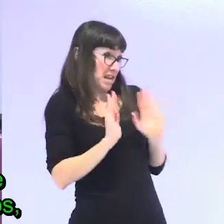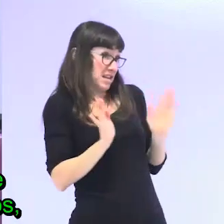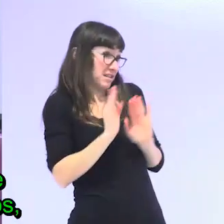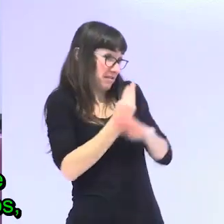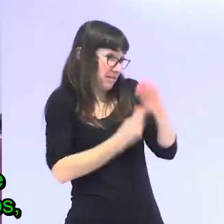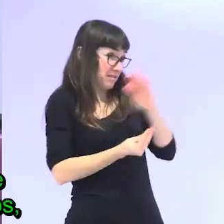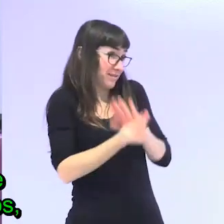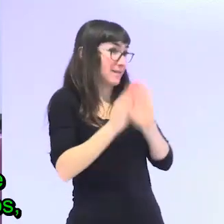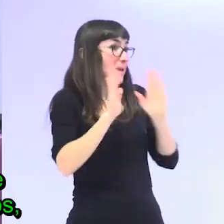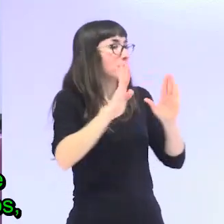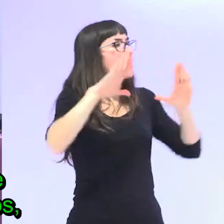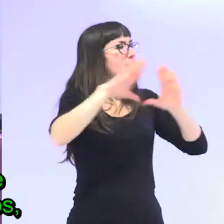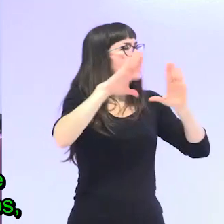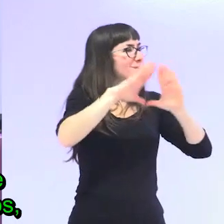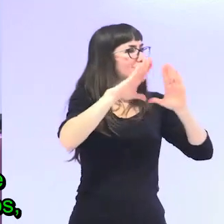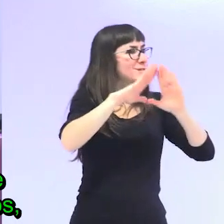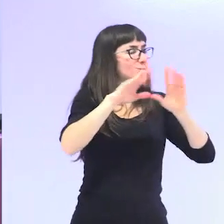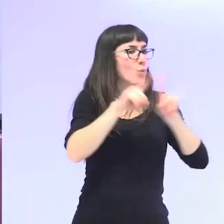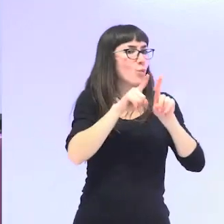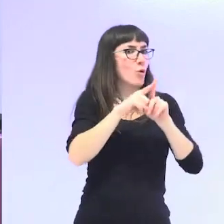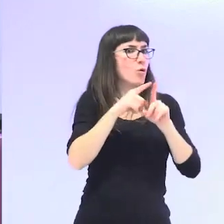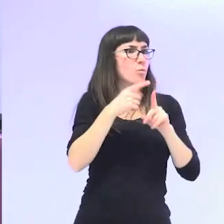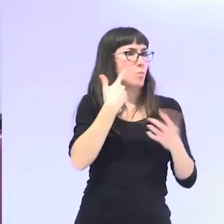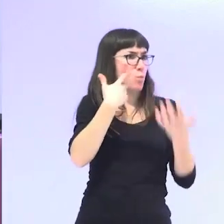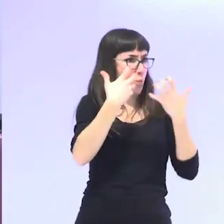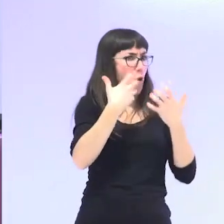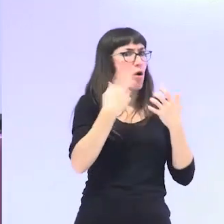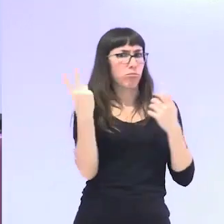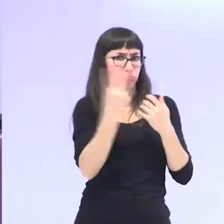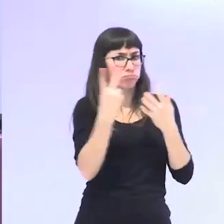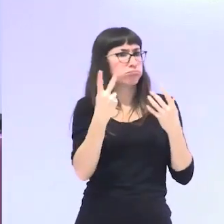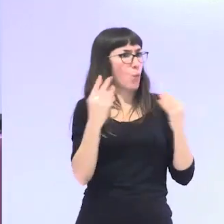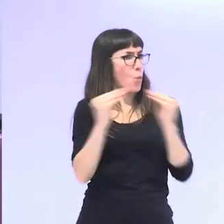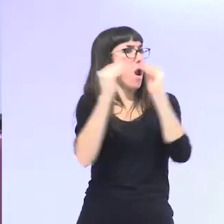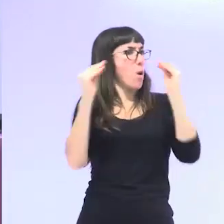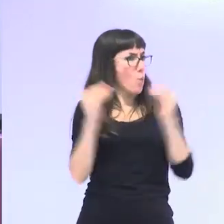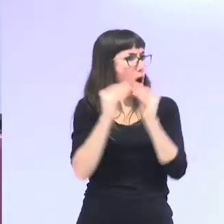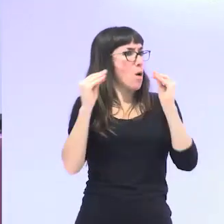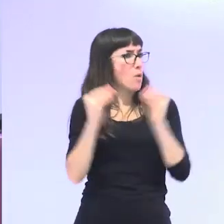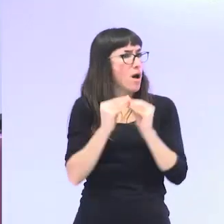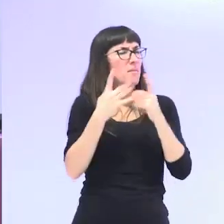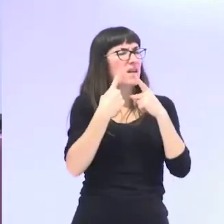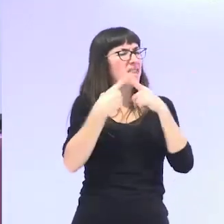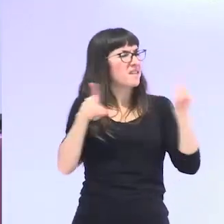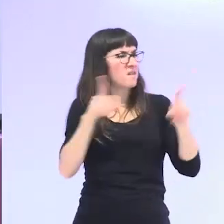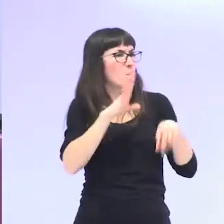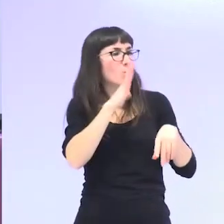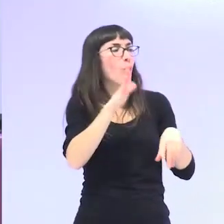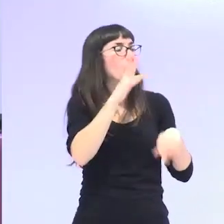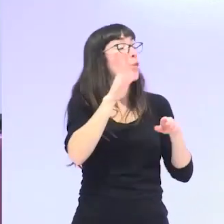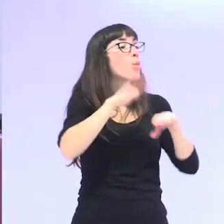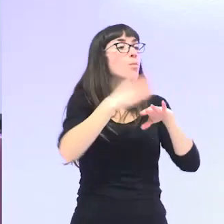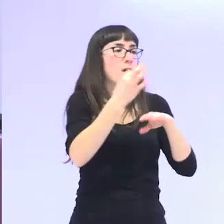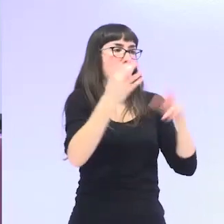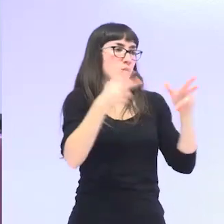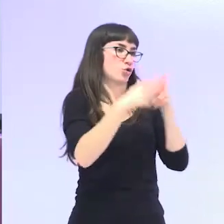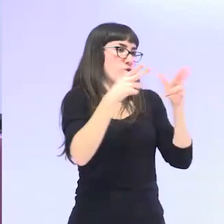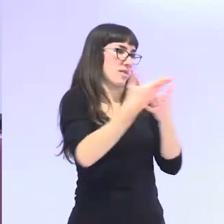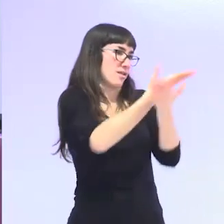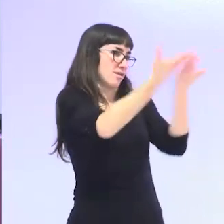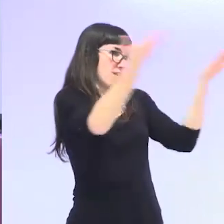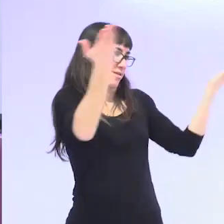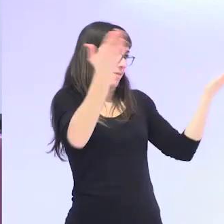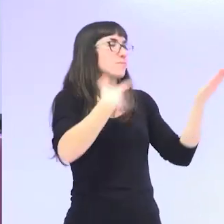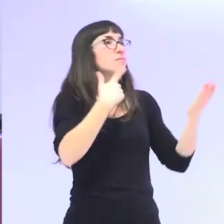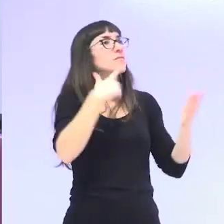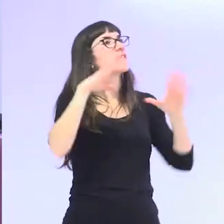es la cantidad de semejanzas que tenemos pero la cantidad de desigualdades que el sistema genera. Por eso el feminismo no es un movimiento que vaya en